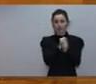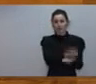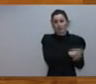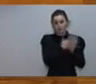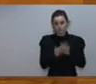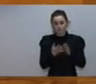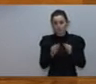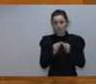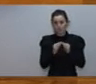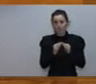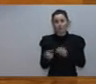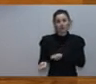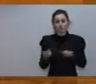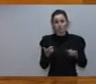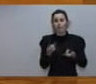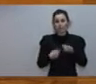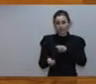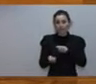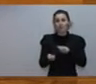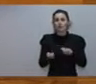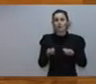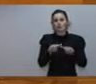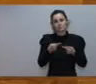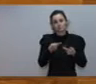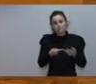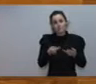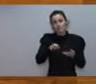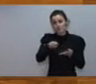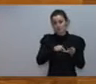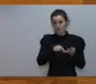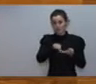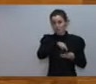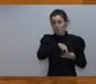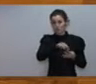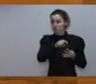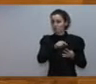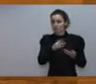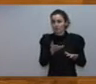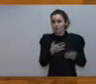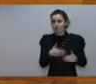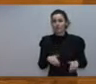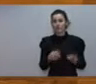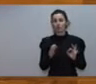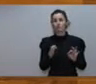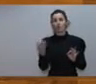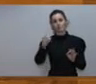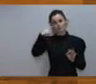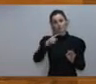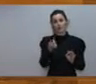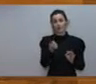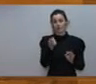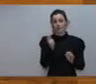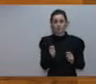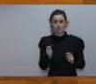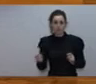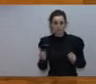la distribución, en la comercialización, en la venta y en servicios. A su vez, hay que recordar que la plusvalía generada durante